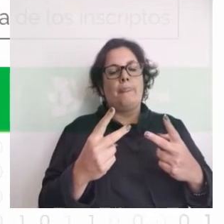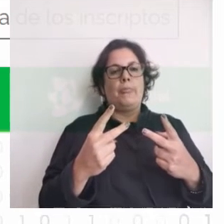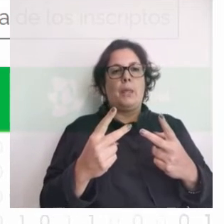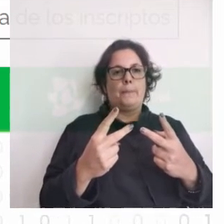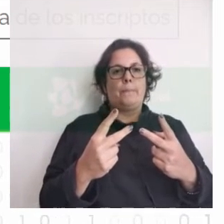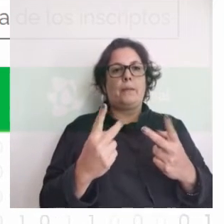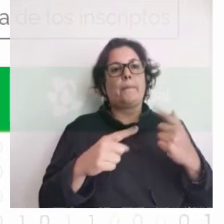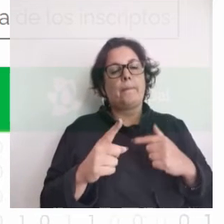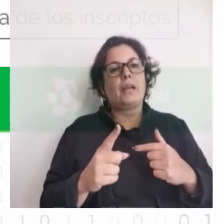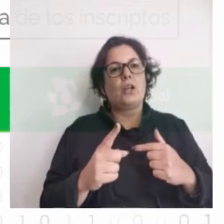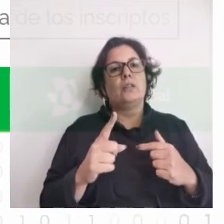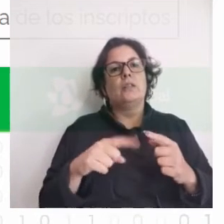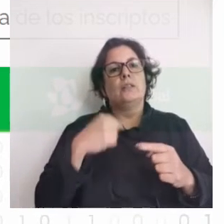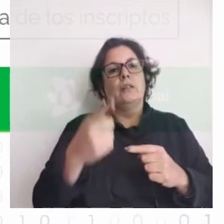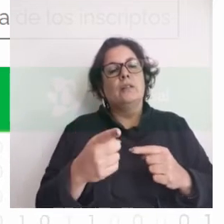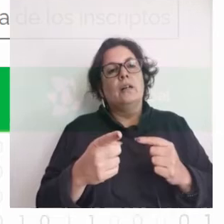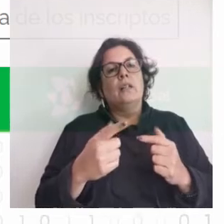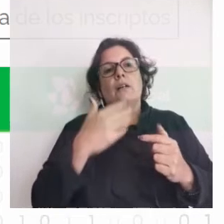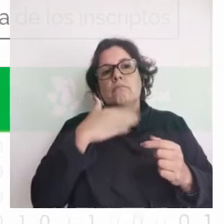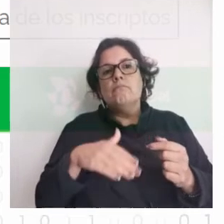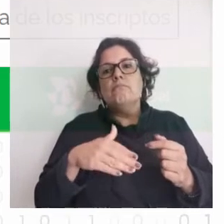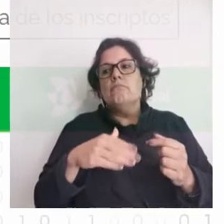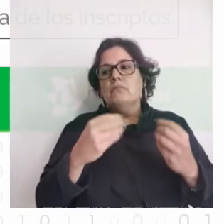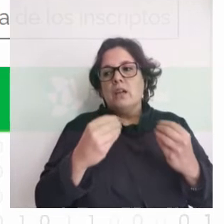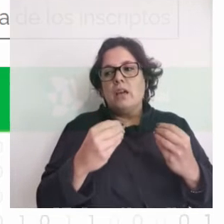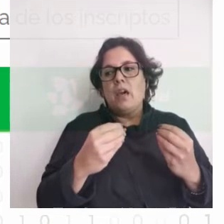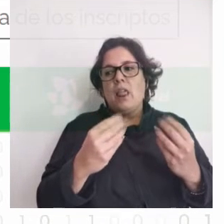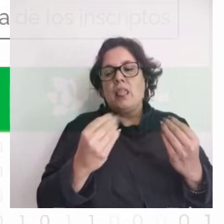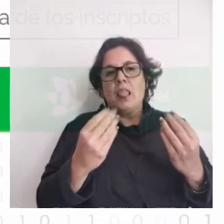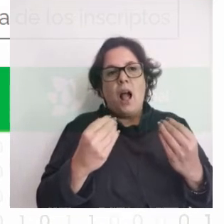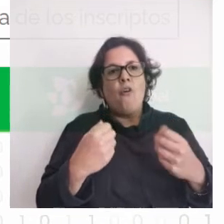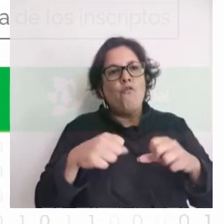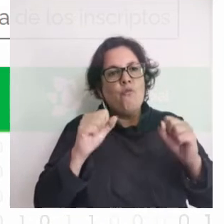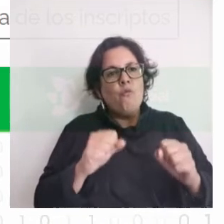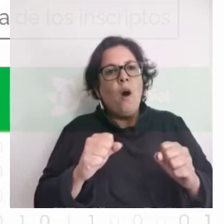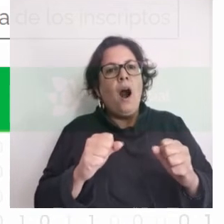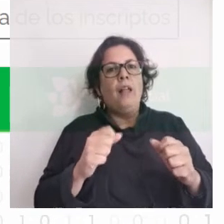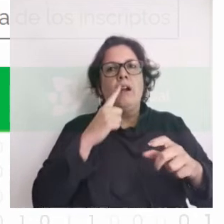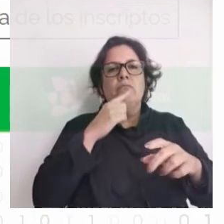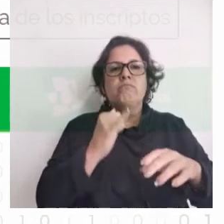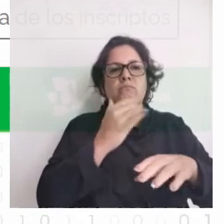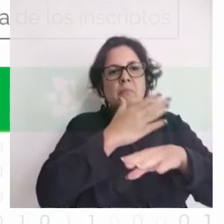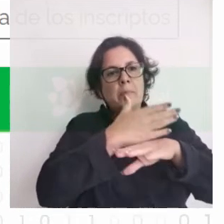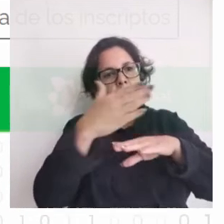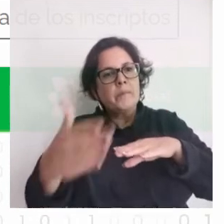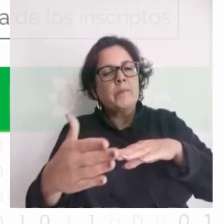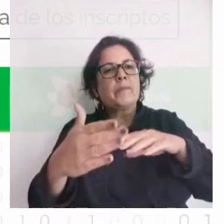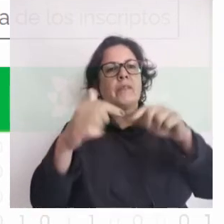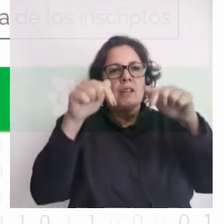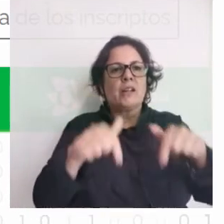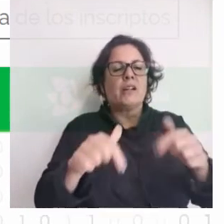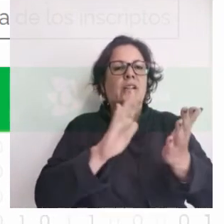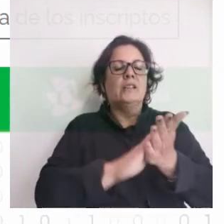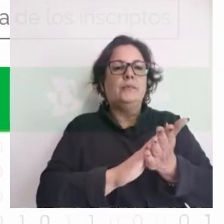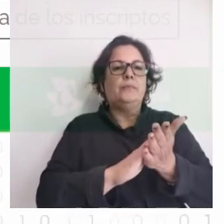Pero bueno, y el siguiente paso es entender qué tan fuerte es la magnitud del efecto de este tratamiento sobre